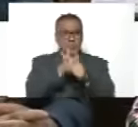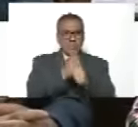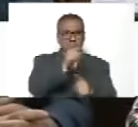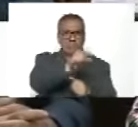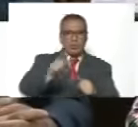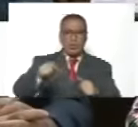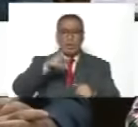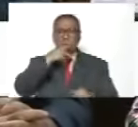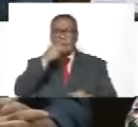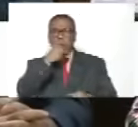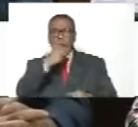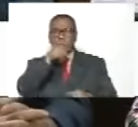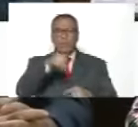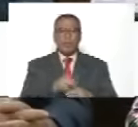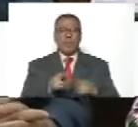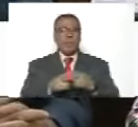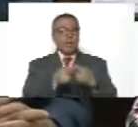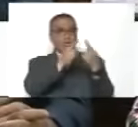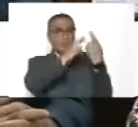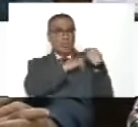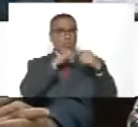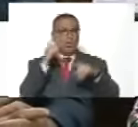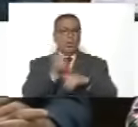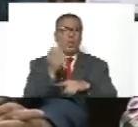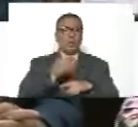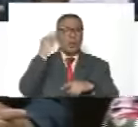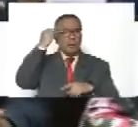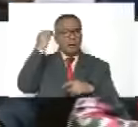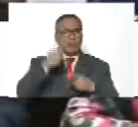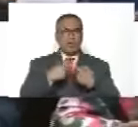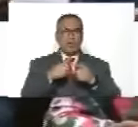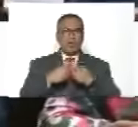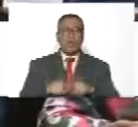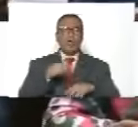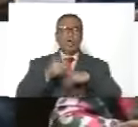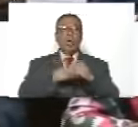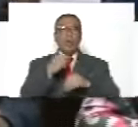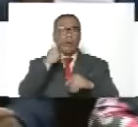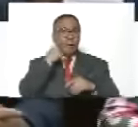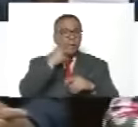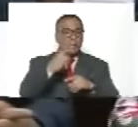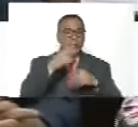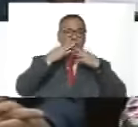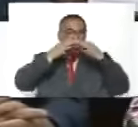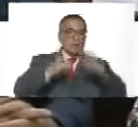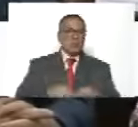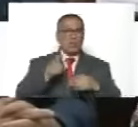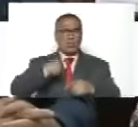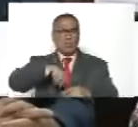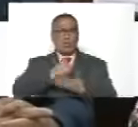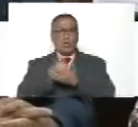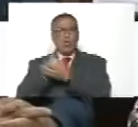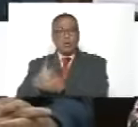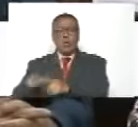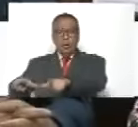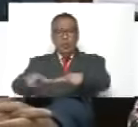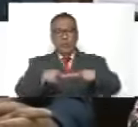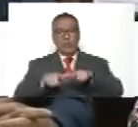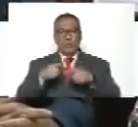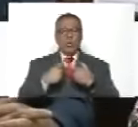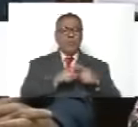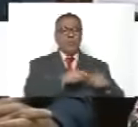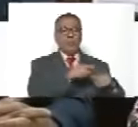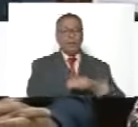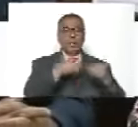alguien políticamente o con responsabilidades penales por pensar distinto o por visibilizar realidades que nos beneficien a un sector u